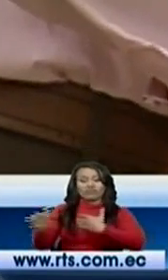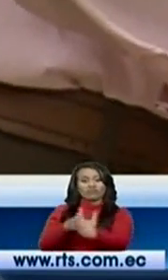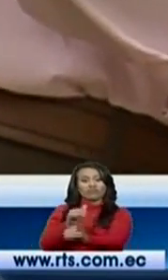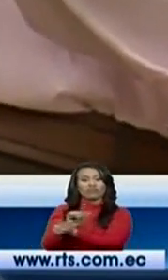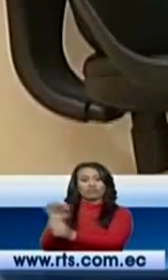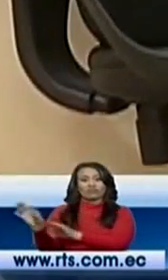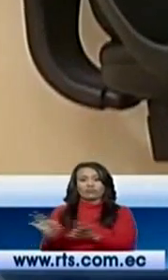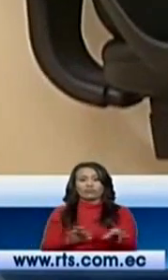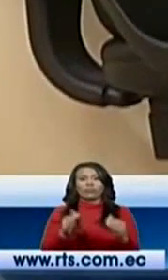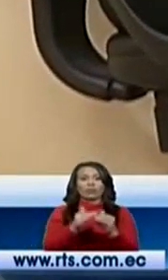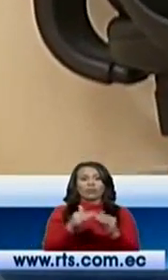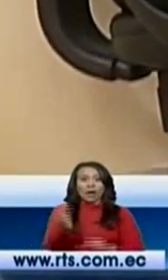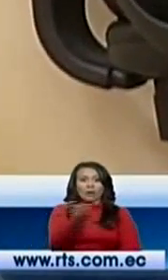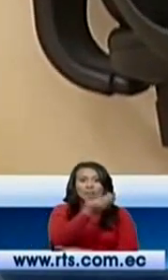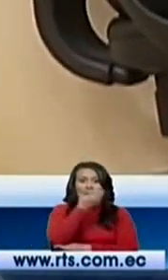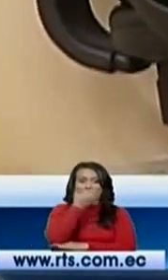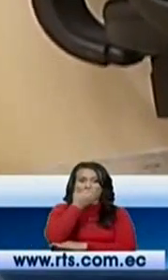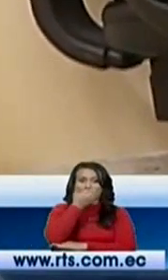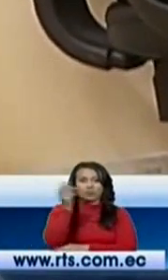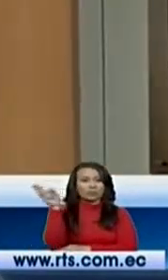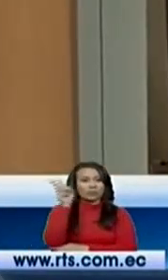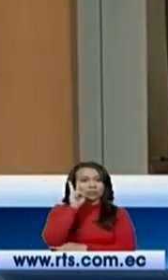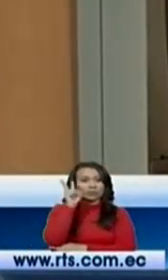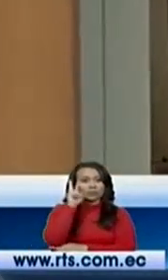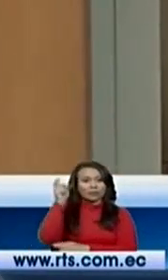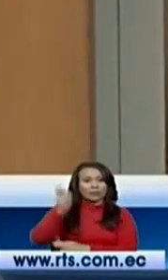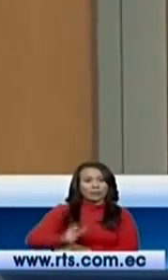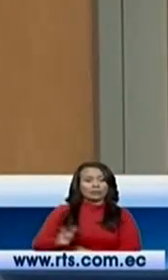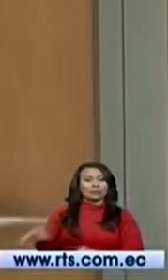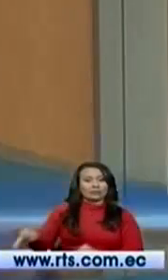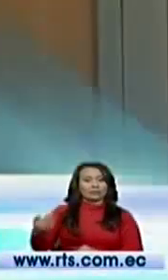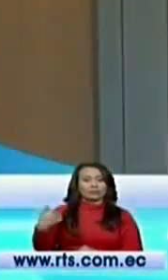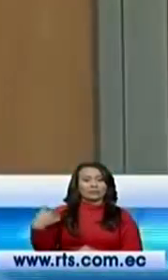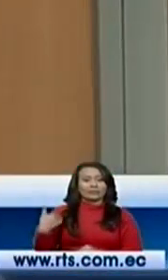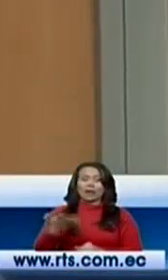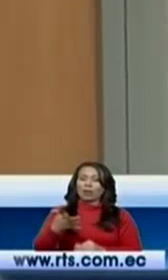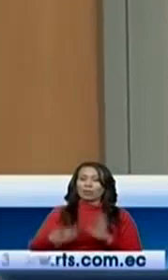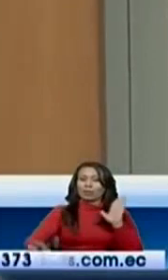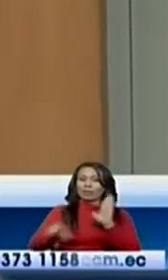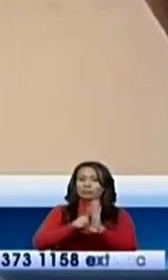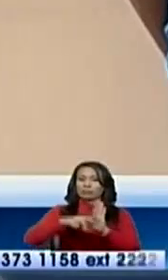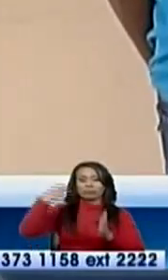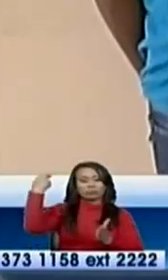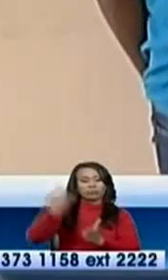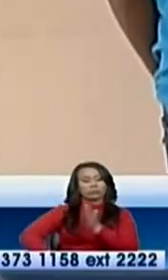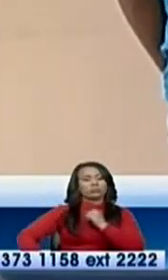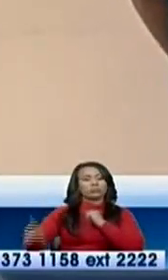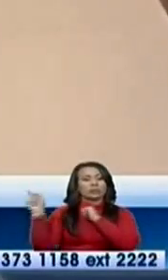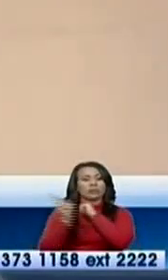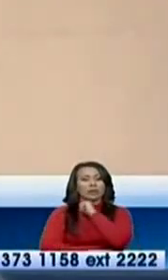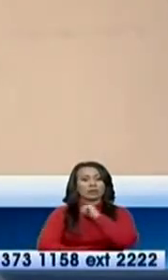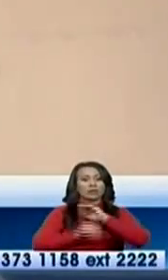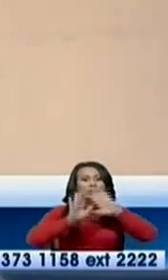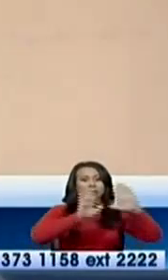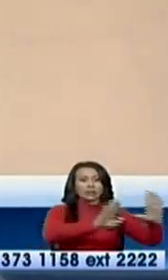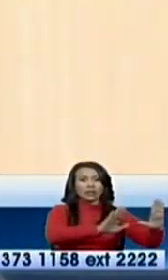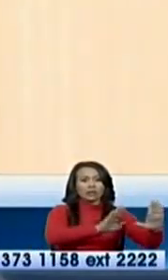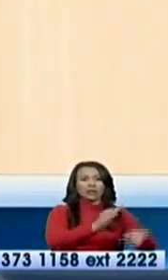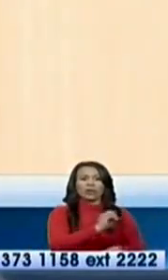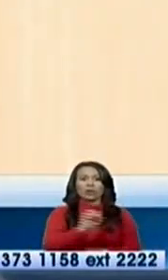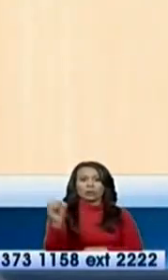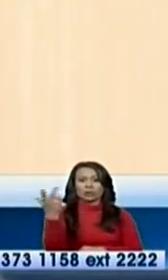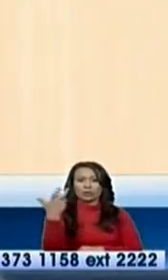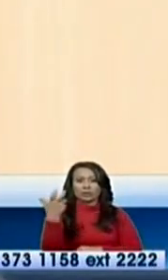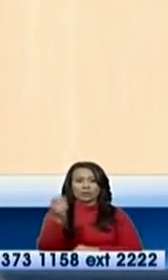por secuestro extorsivo, delito que establece una pena de 10 a 13 años